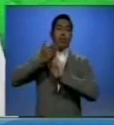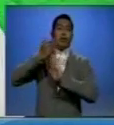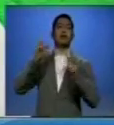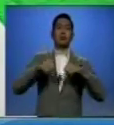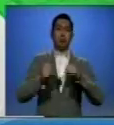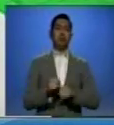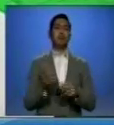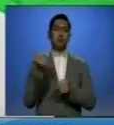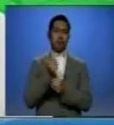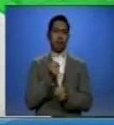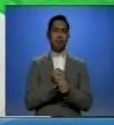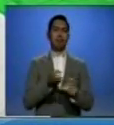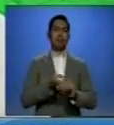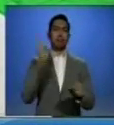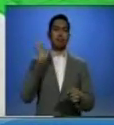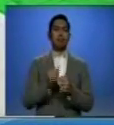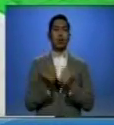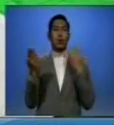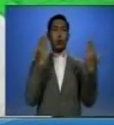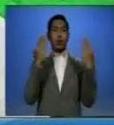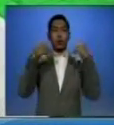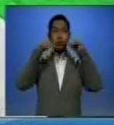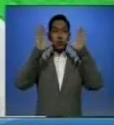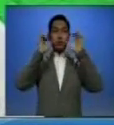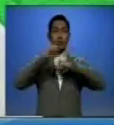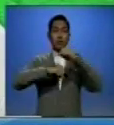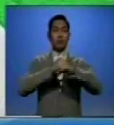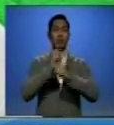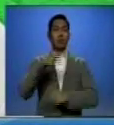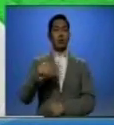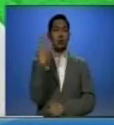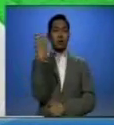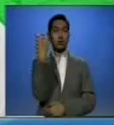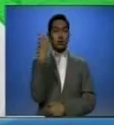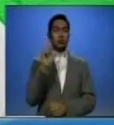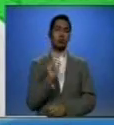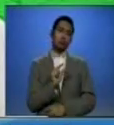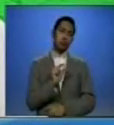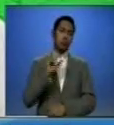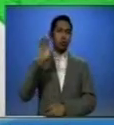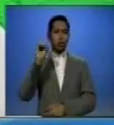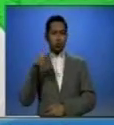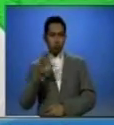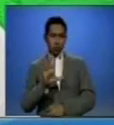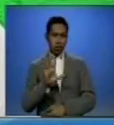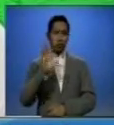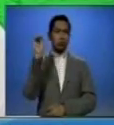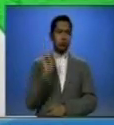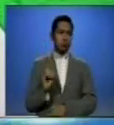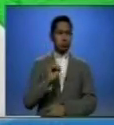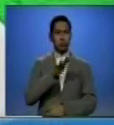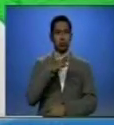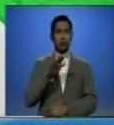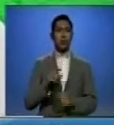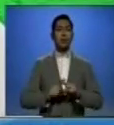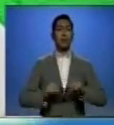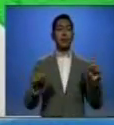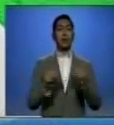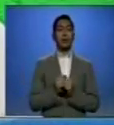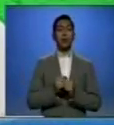con diciembre del 2014, todavía bastante poco, creo que es un 0.5%, pero detrás